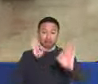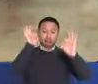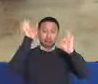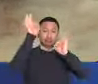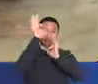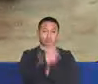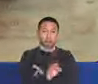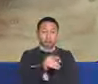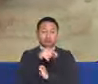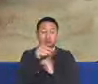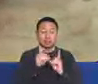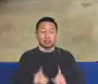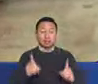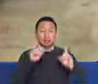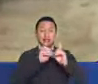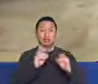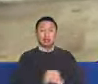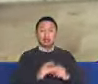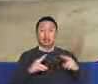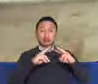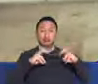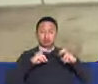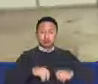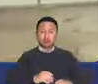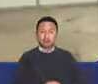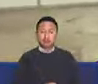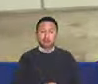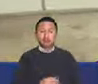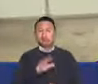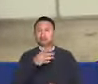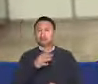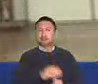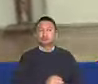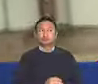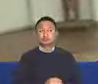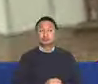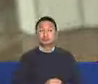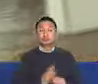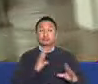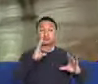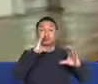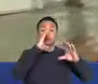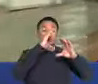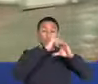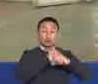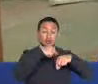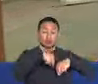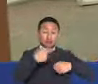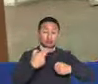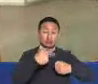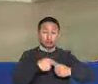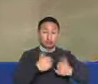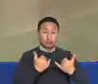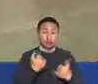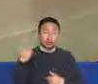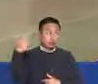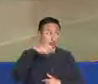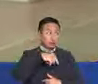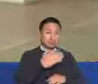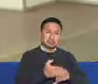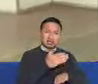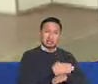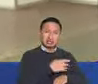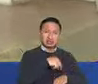conteo de los datos, el escrutinio. Fue alrededor de toda la noche quienes participaron, y los que están aquí llegaron hace